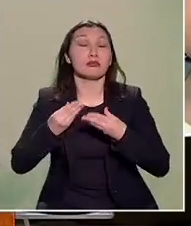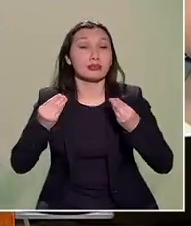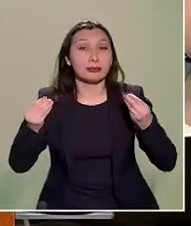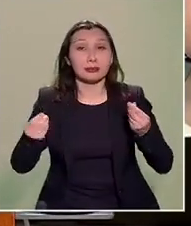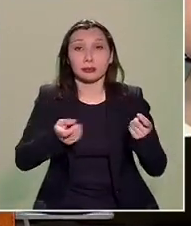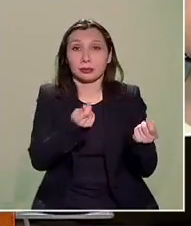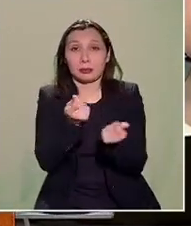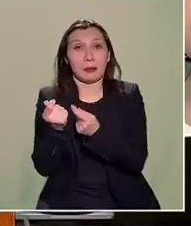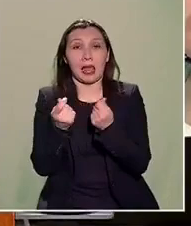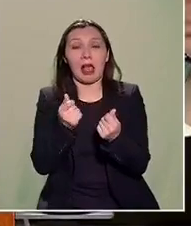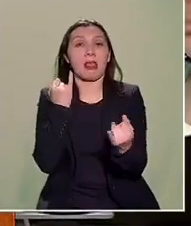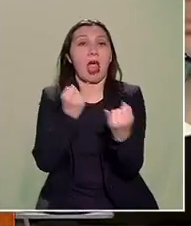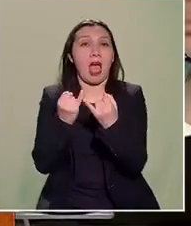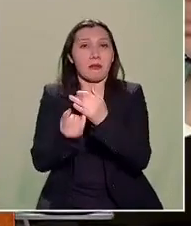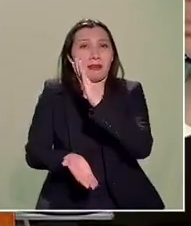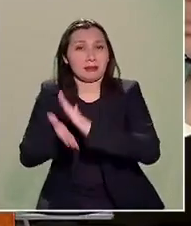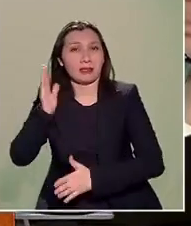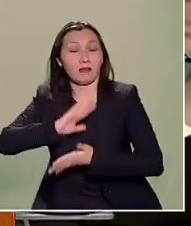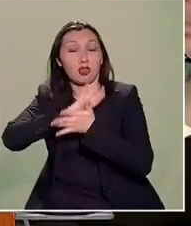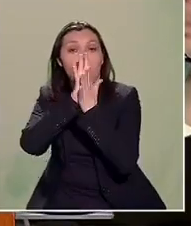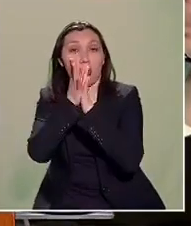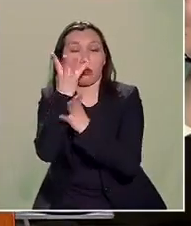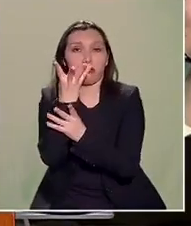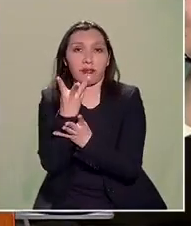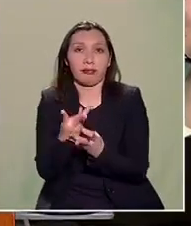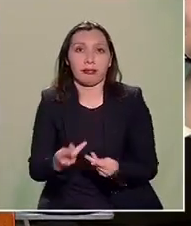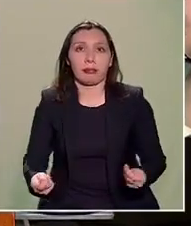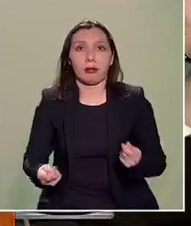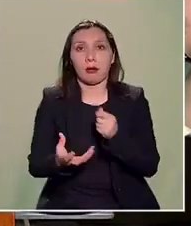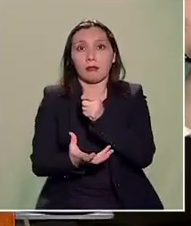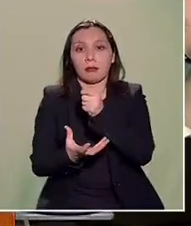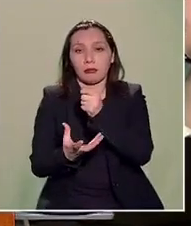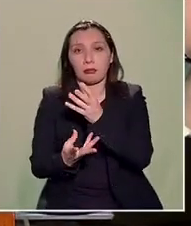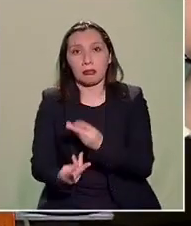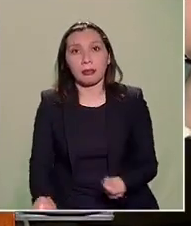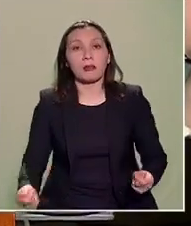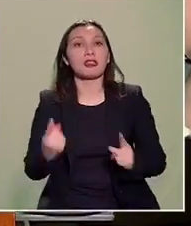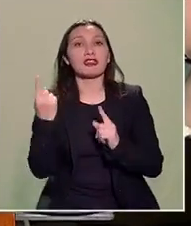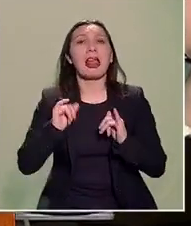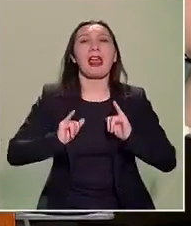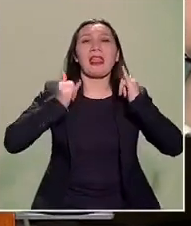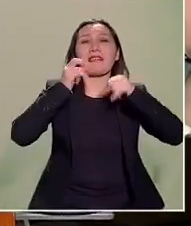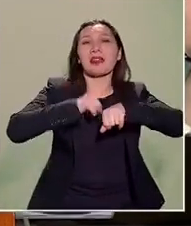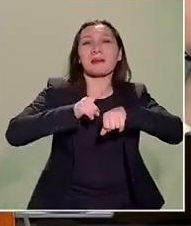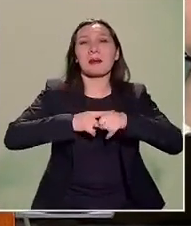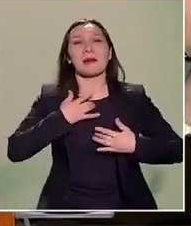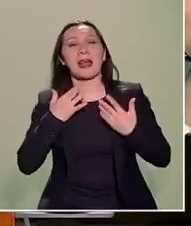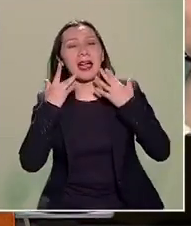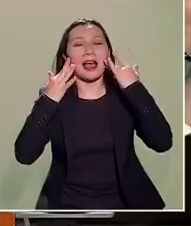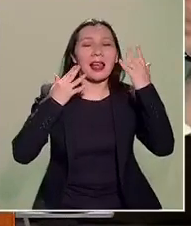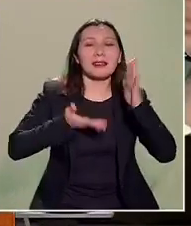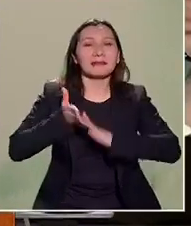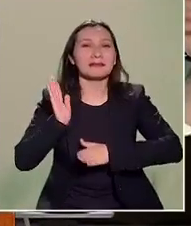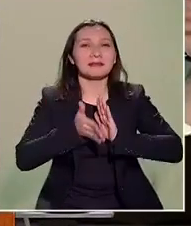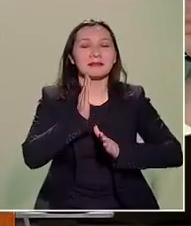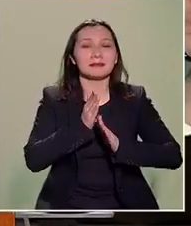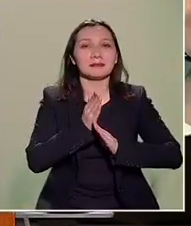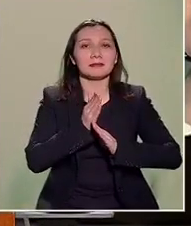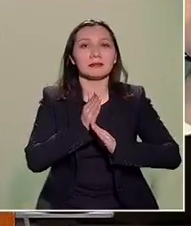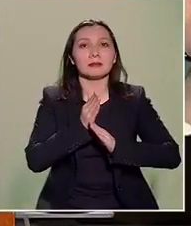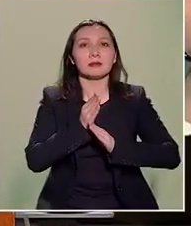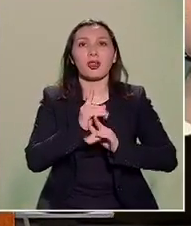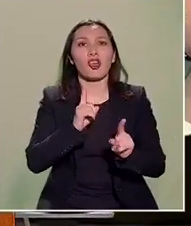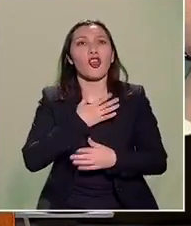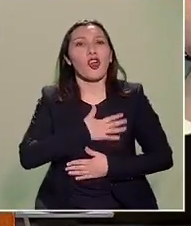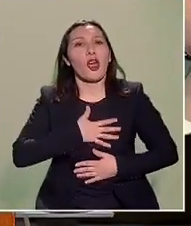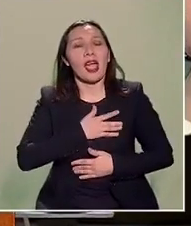con amigos todo el dinero el hijo sólo quería disfrutar el momento no se nos